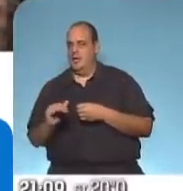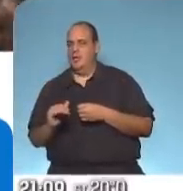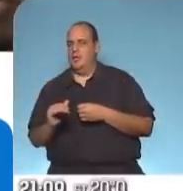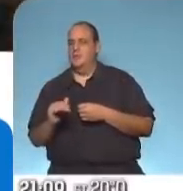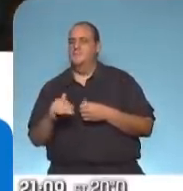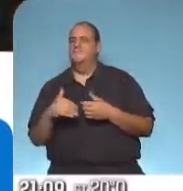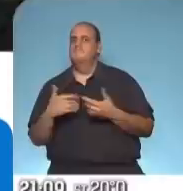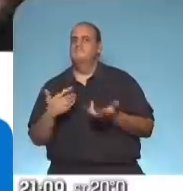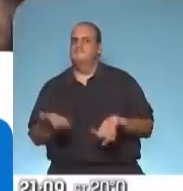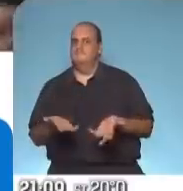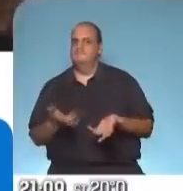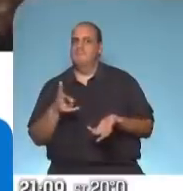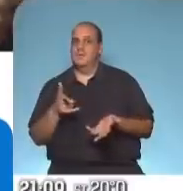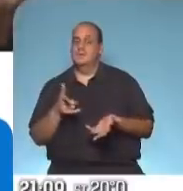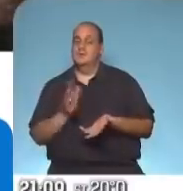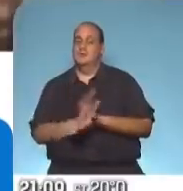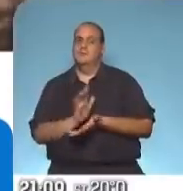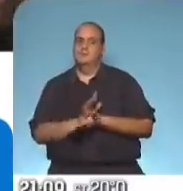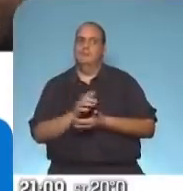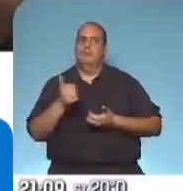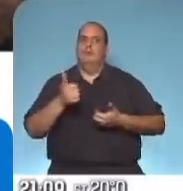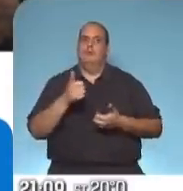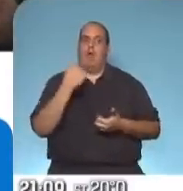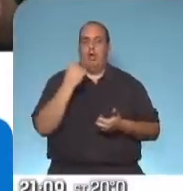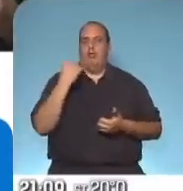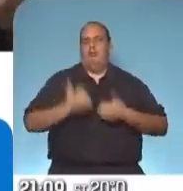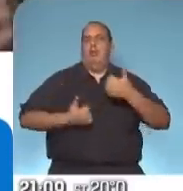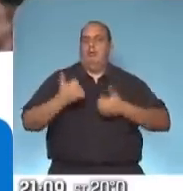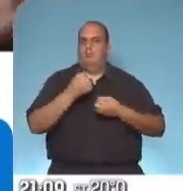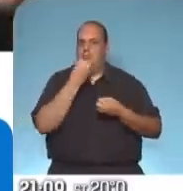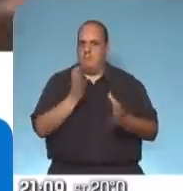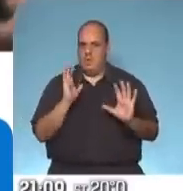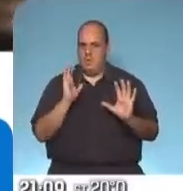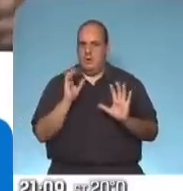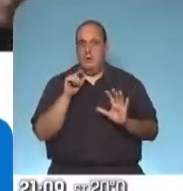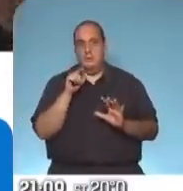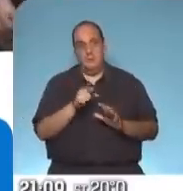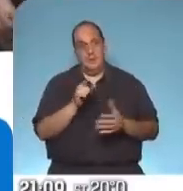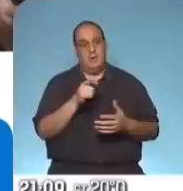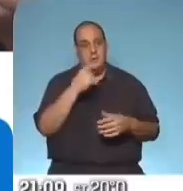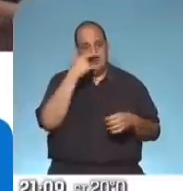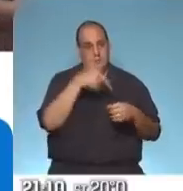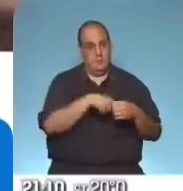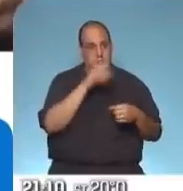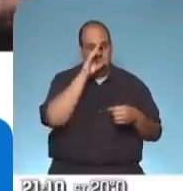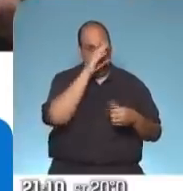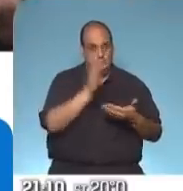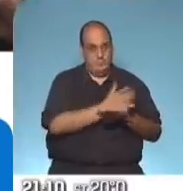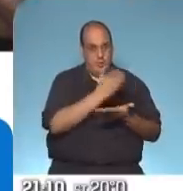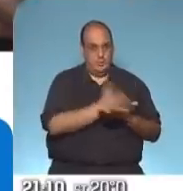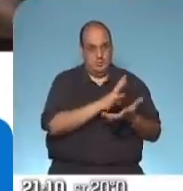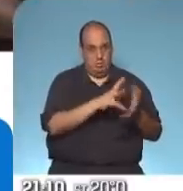con lo cual eso beneficia la competitividad de la economía, pero perjudica la producción de petróleo nacional,